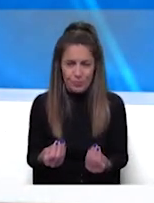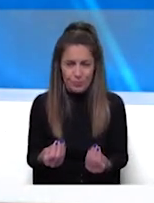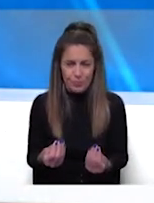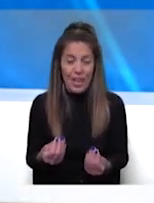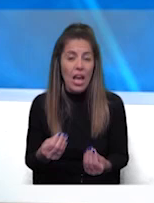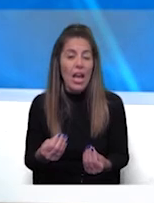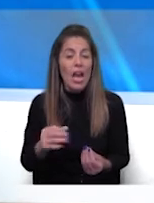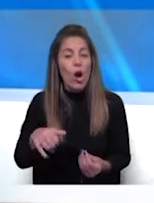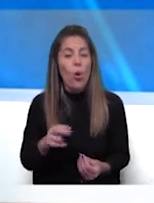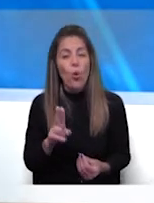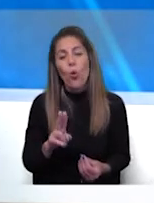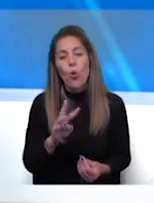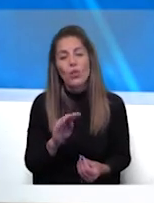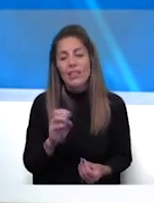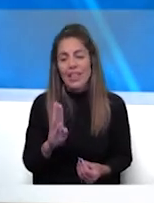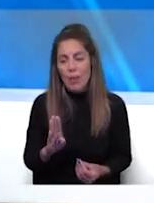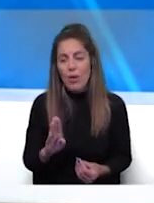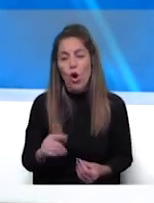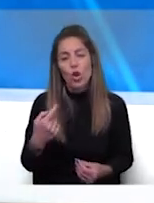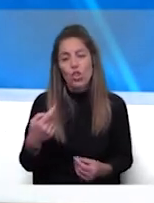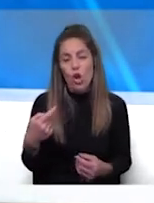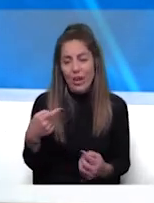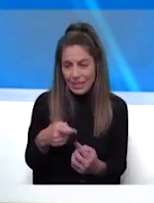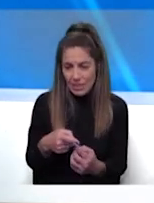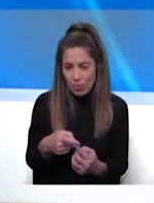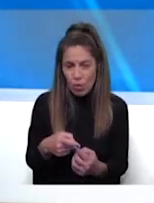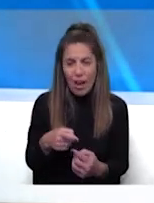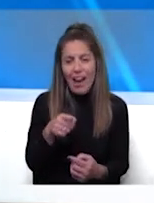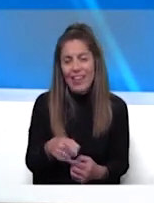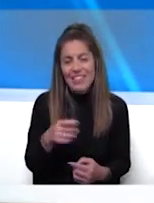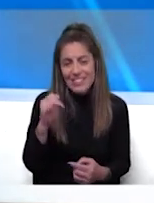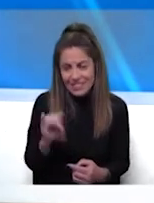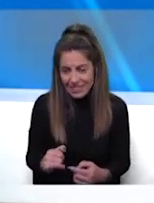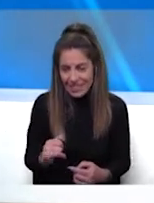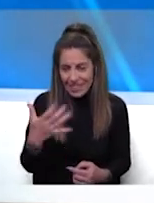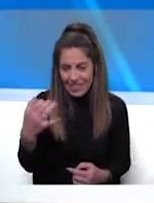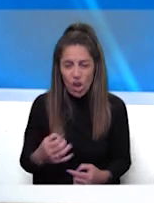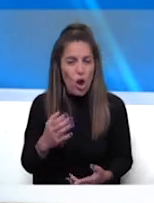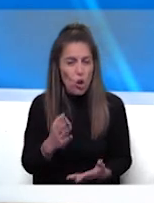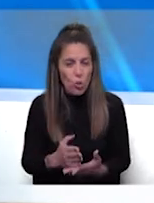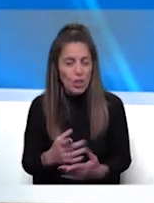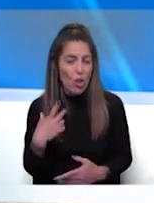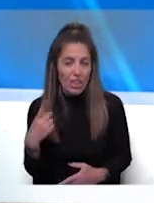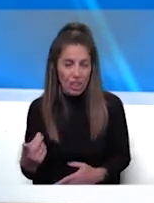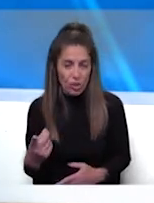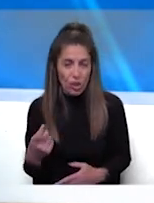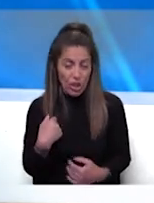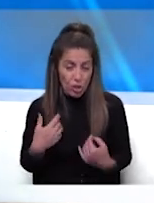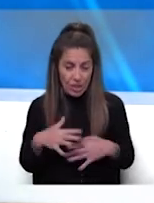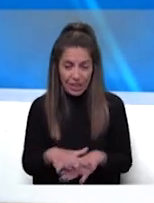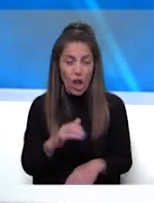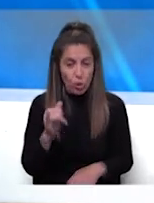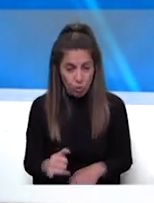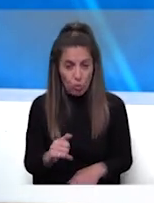La JUTEP también tiene como uno de sus objetivos y ahí sí creo que el último directorio, el que yo integré,